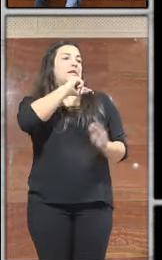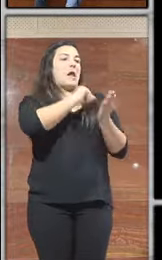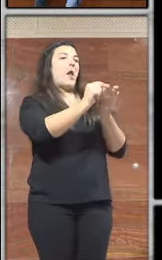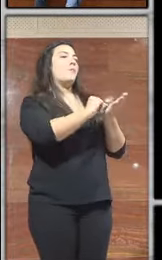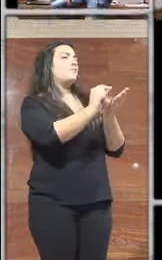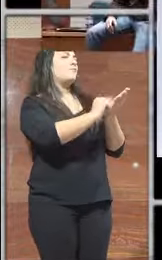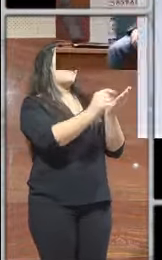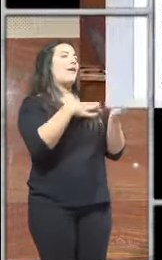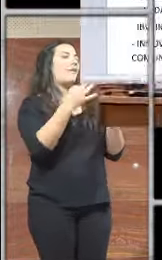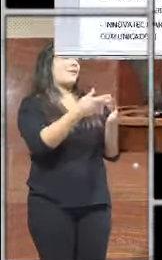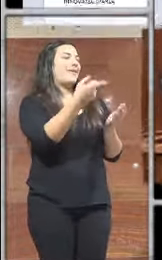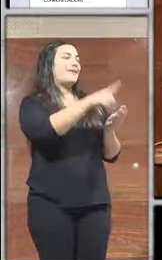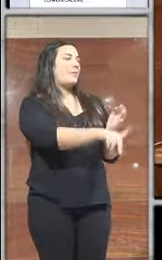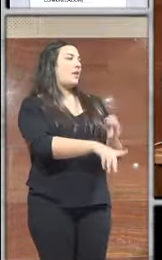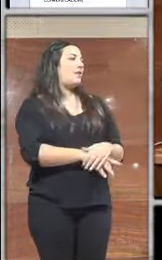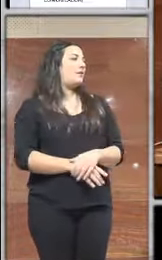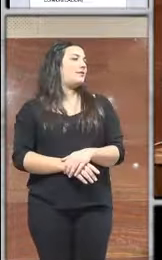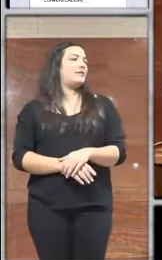muy bien